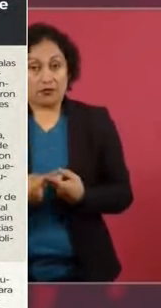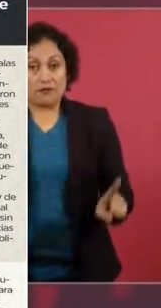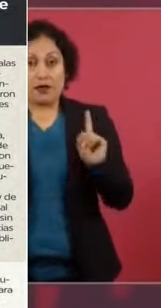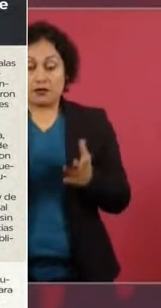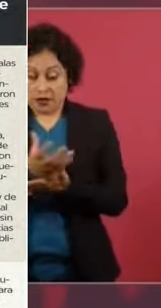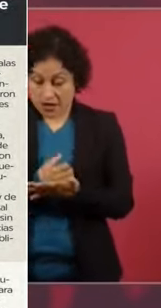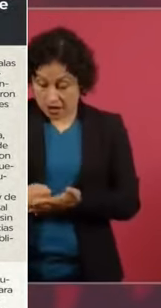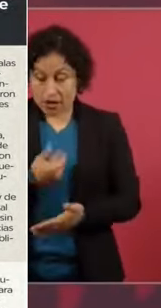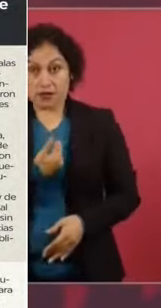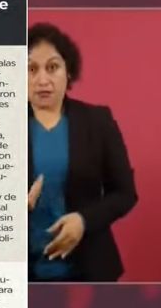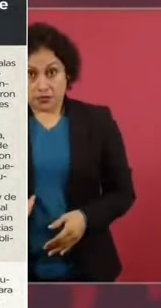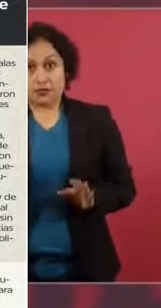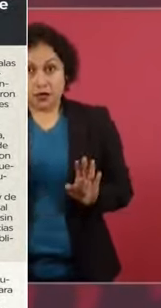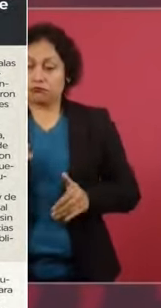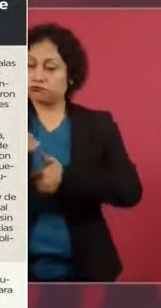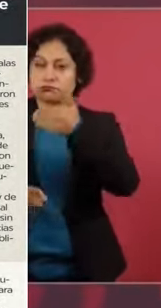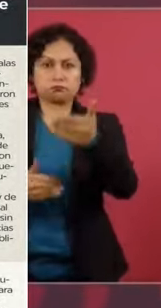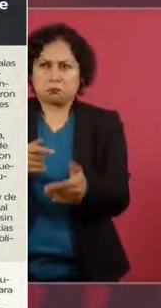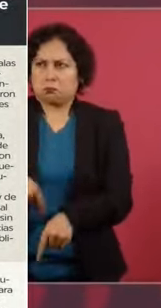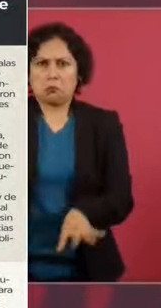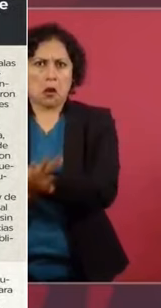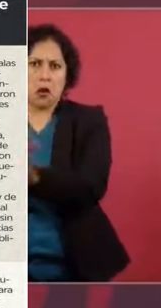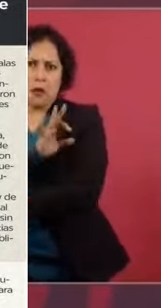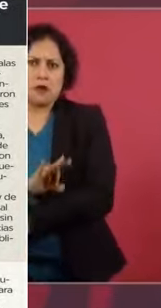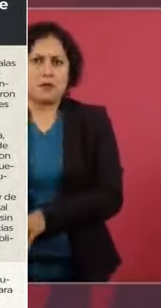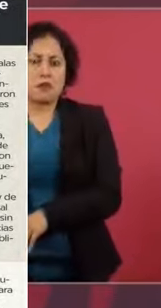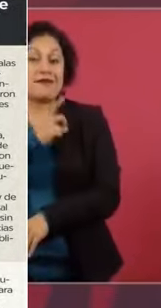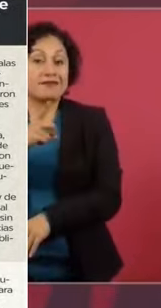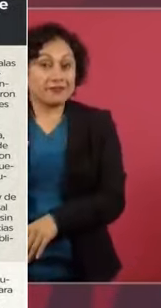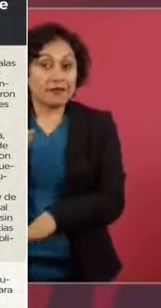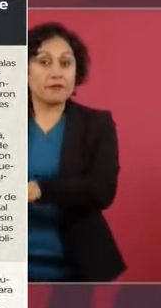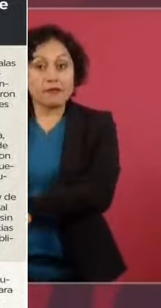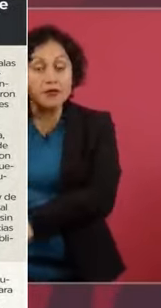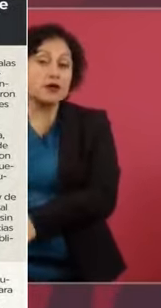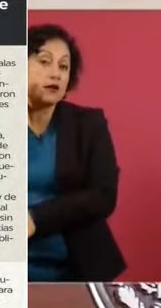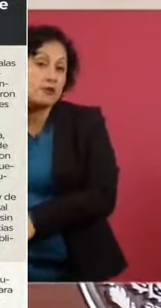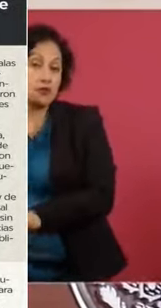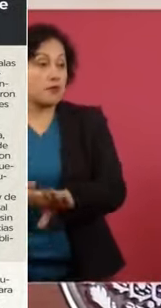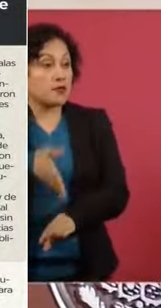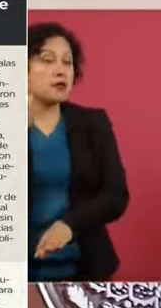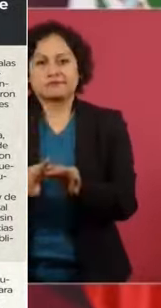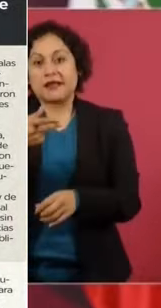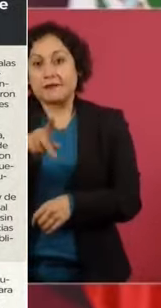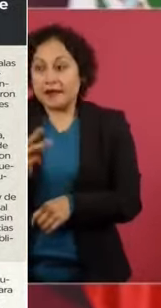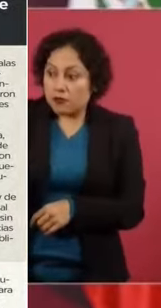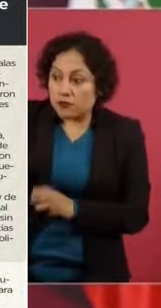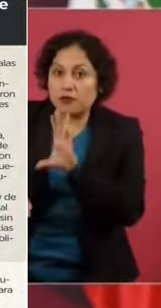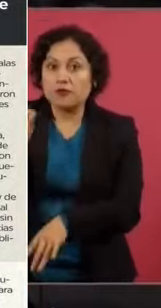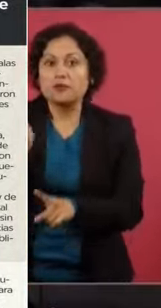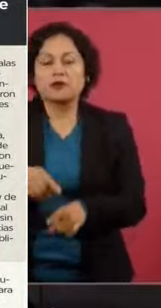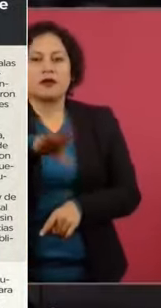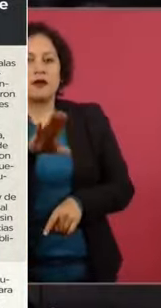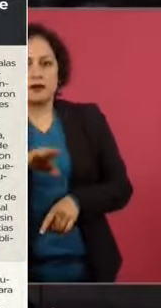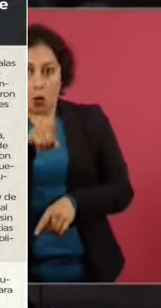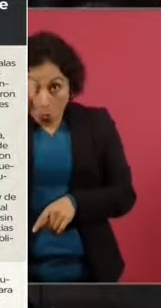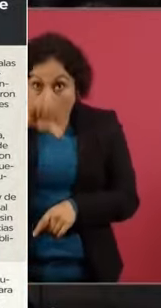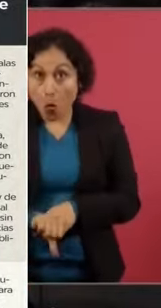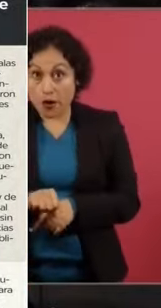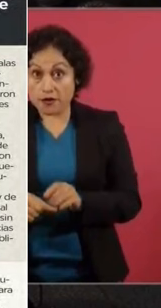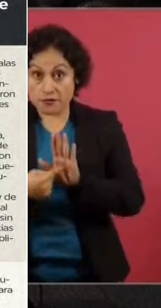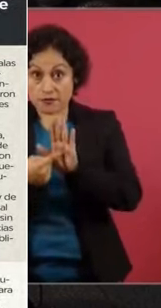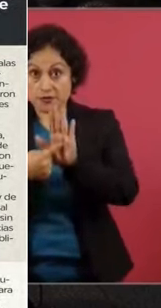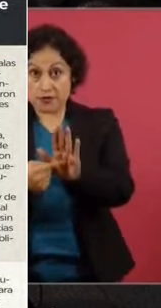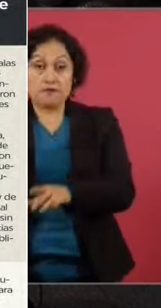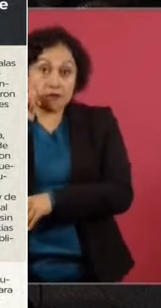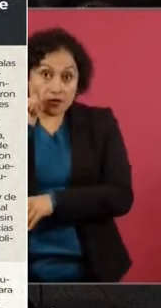tener mayoría, y no simple, sino calificada, en la Cámara de Diputados y en la Cámara de Senadores, si se busca una transformación. Presidente, ¿lo determinaría hoy y lo daría a conocer